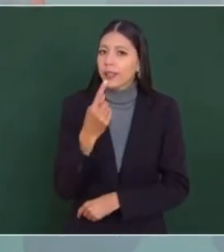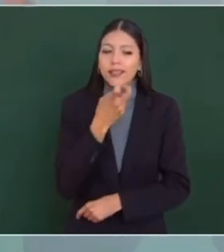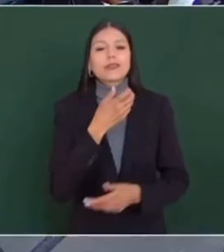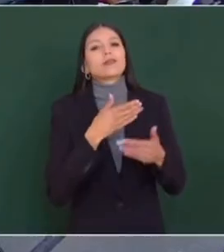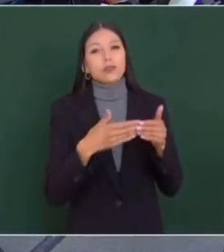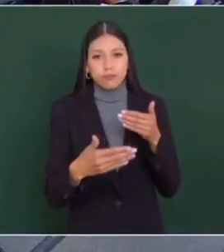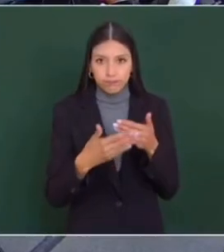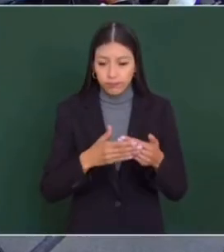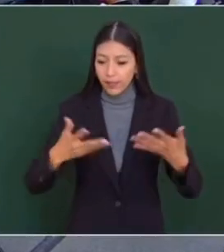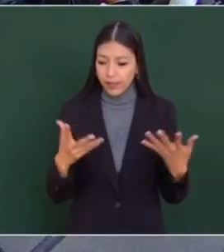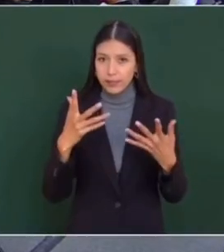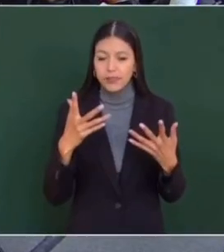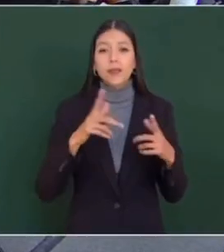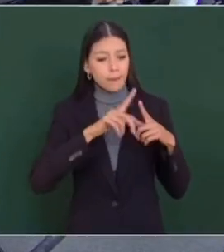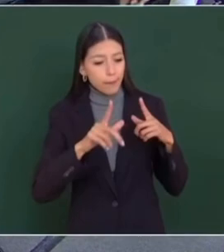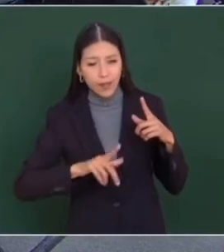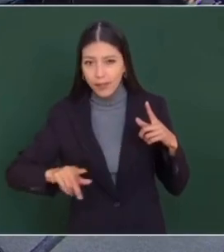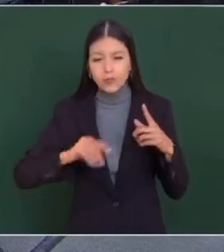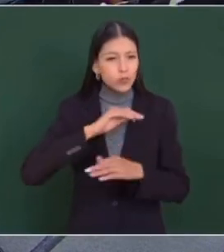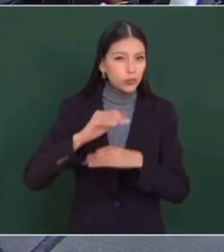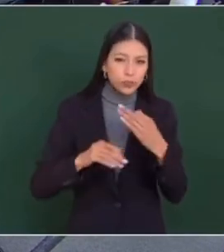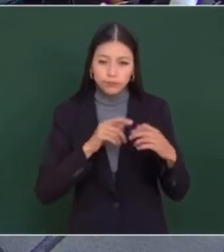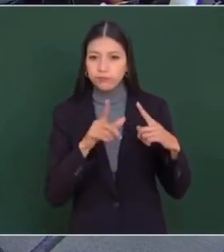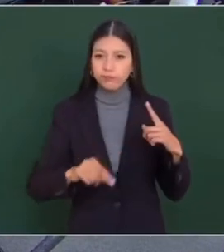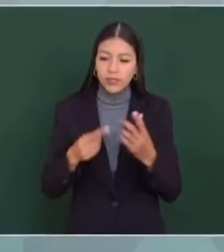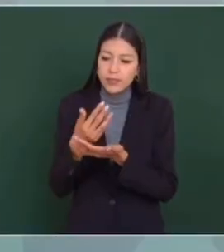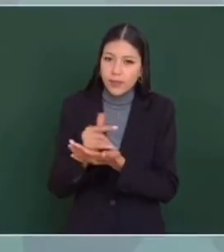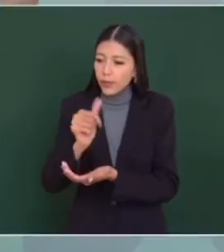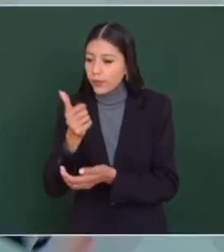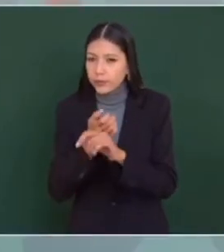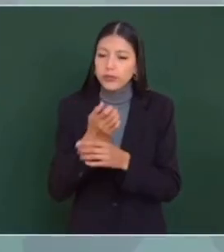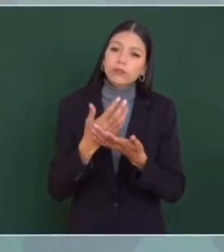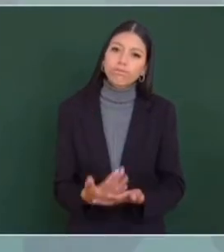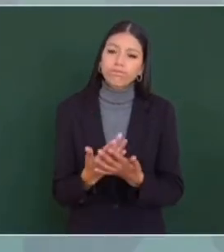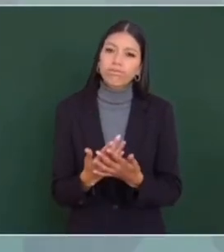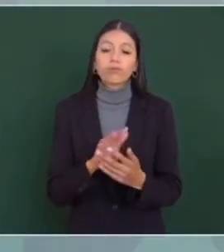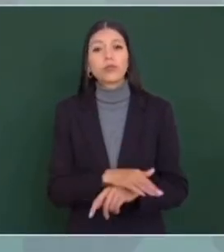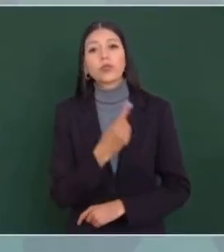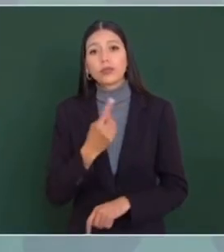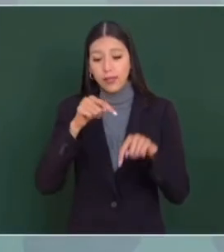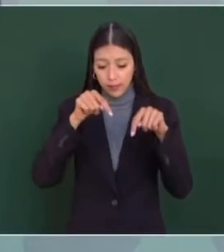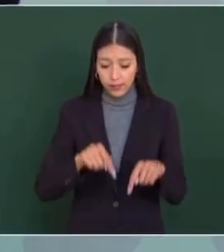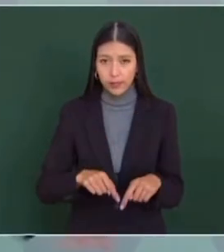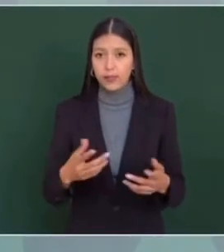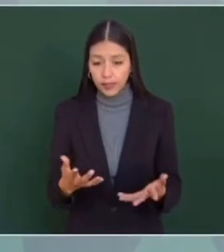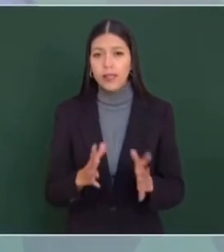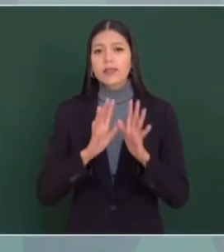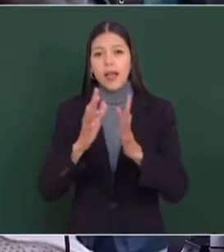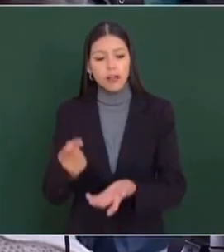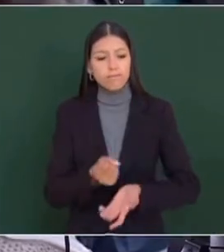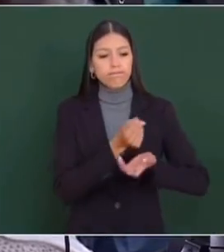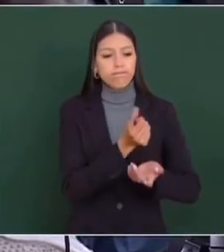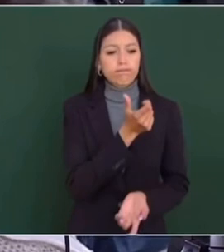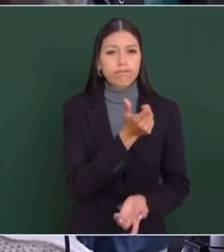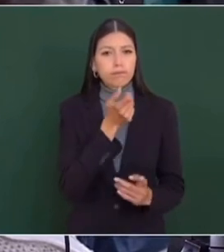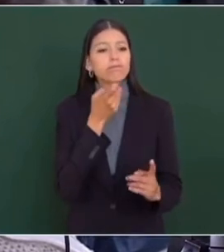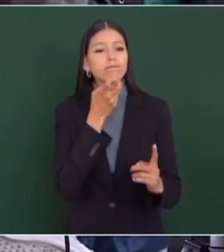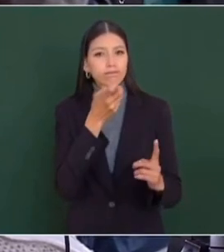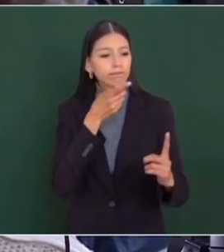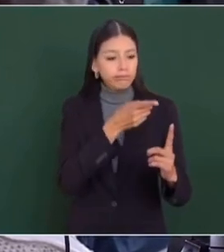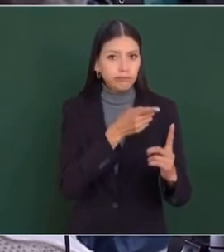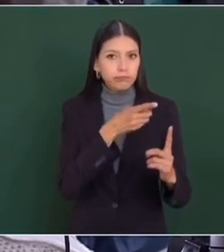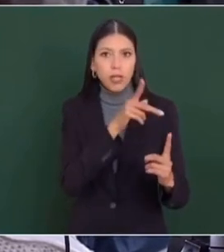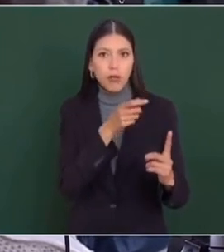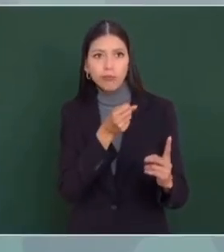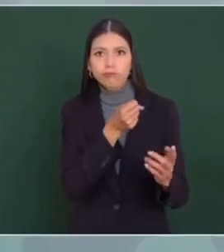que se iba a aplicar en todo el país. Ahí están en espera otros, porque aquí se entregó el dinero con ese propósito y se